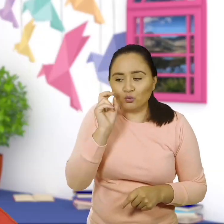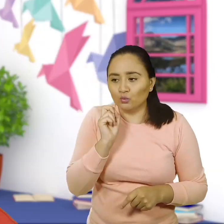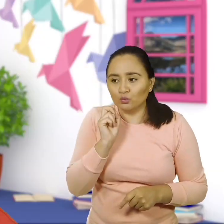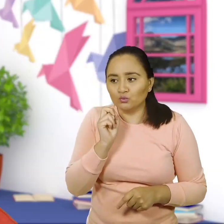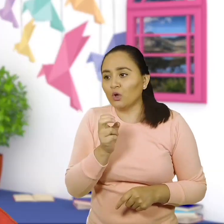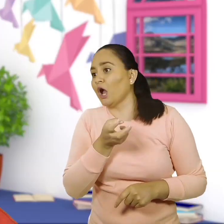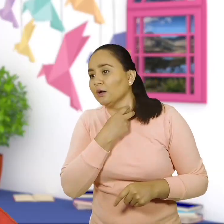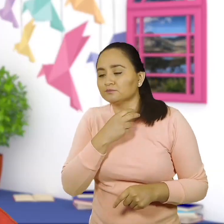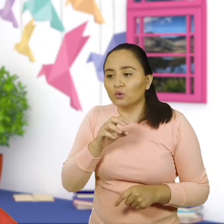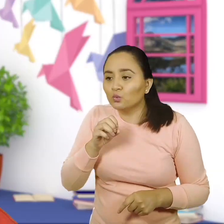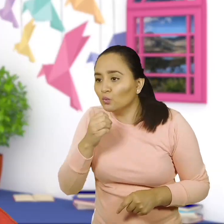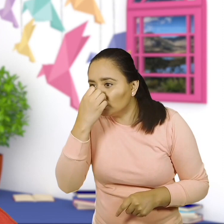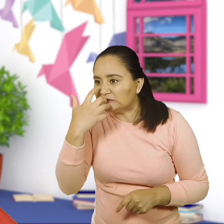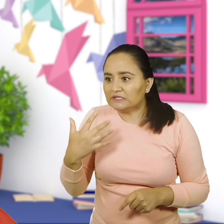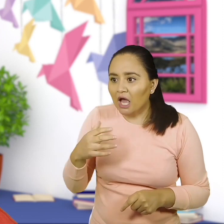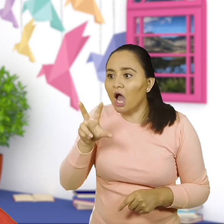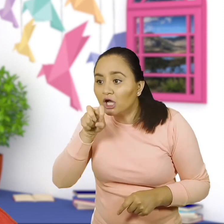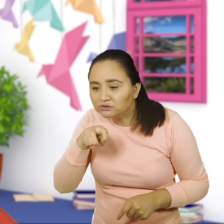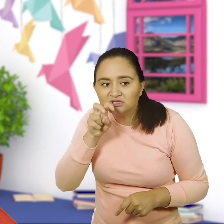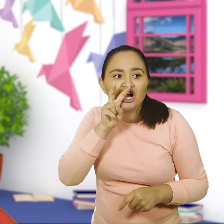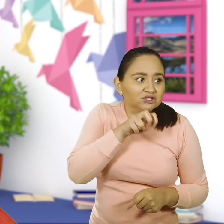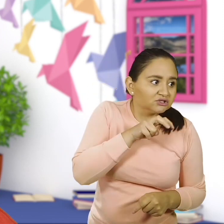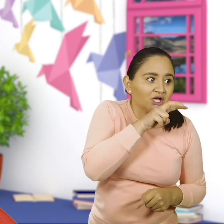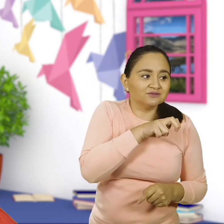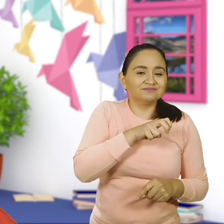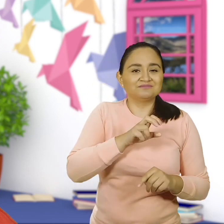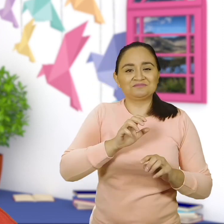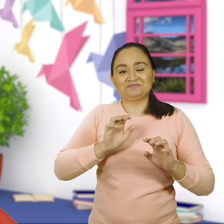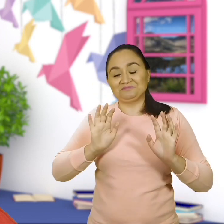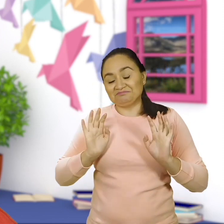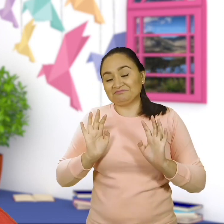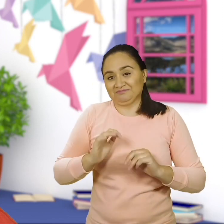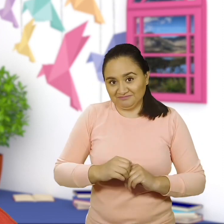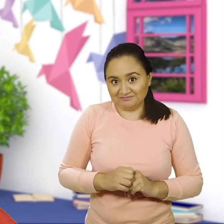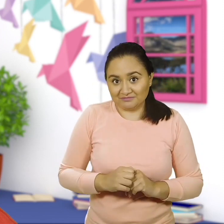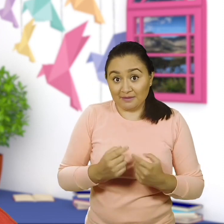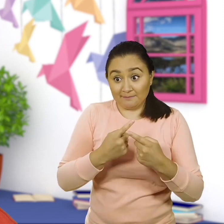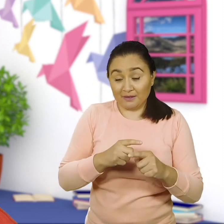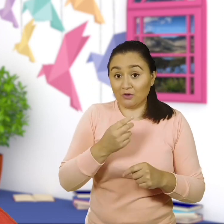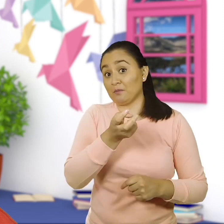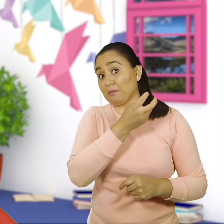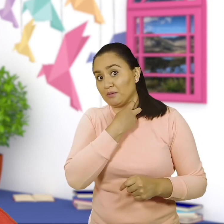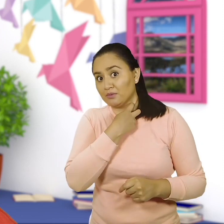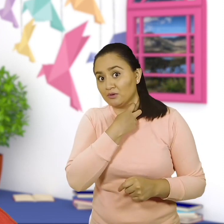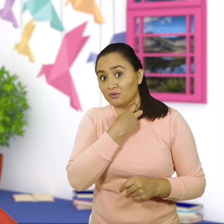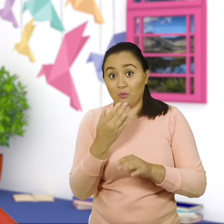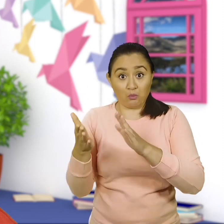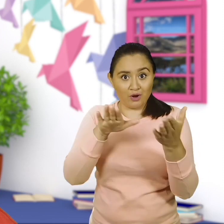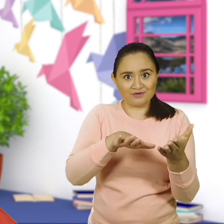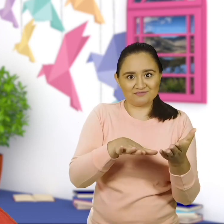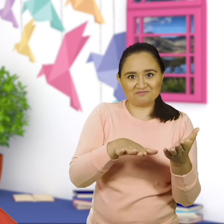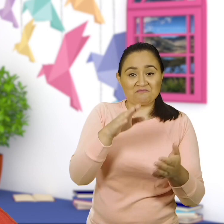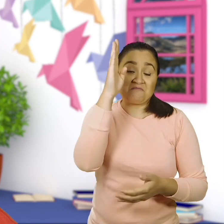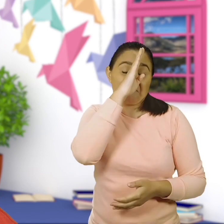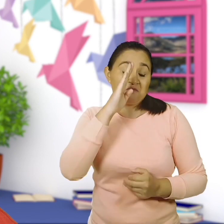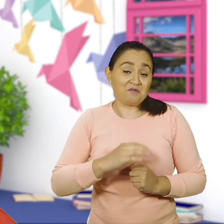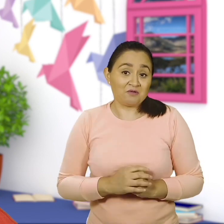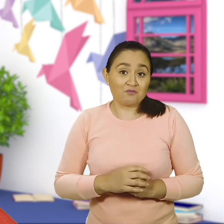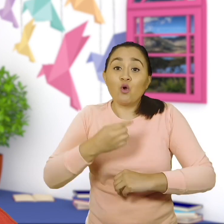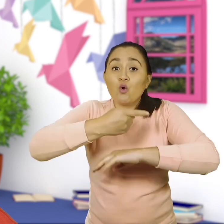aquí y por allá a sus víctimas, que, contrariamente a lo que dicen las historias, nunca mueren por esa